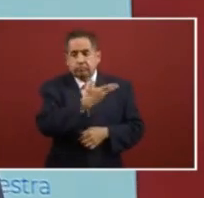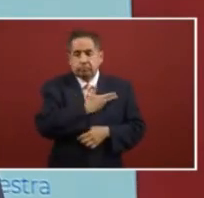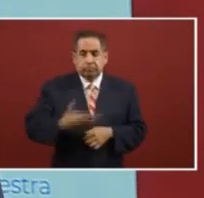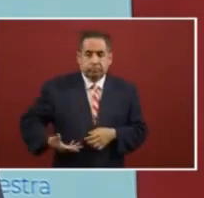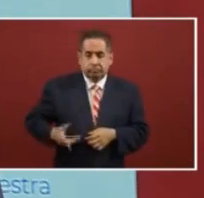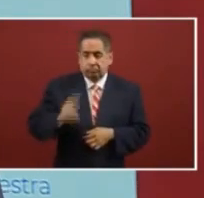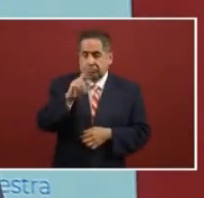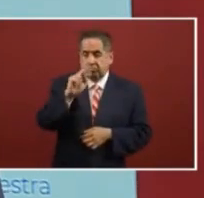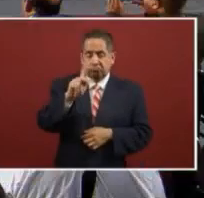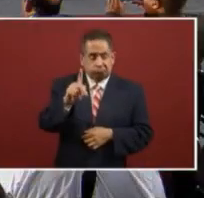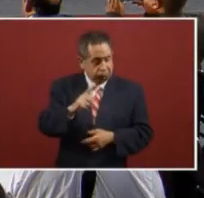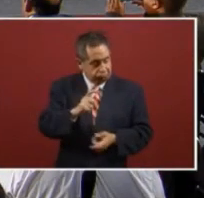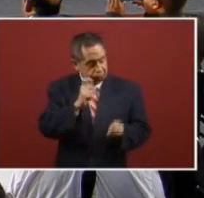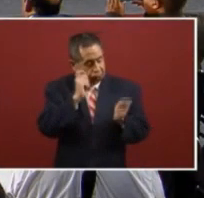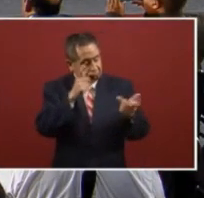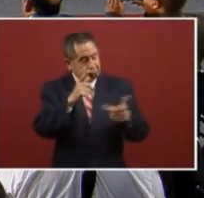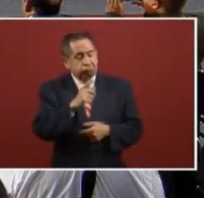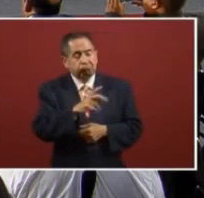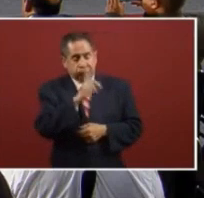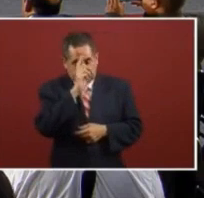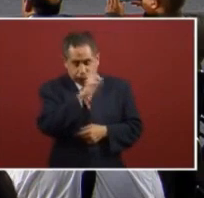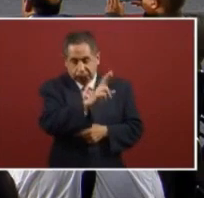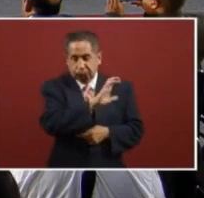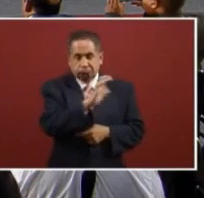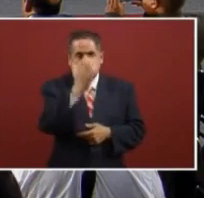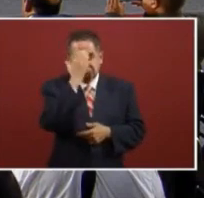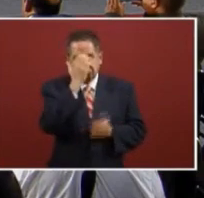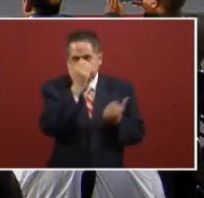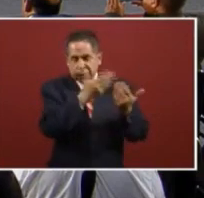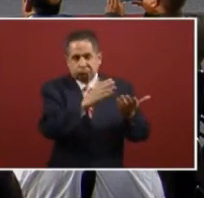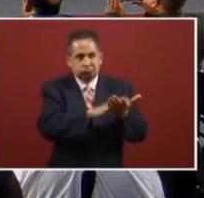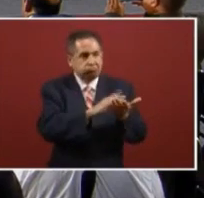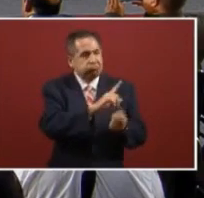presidente Donald Trump y de sus principales